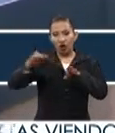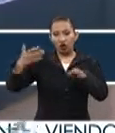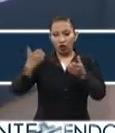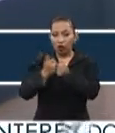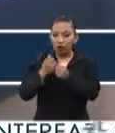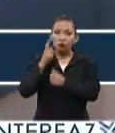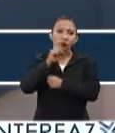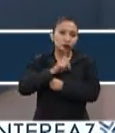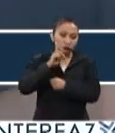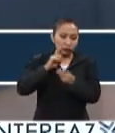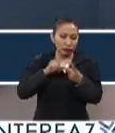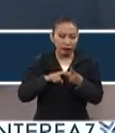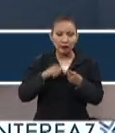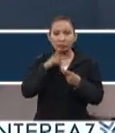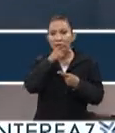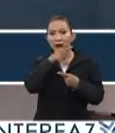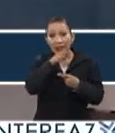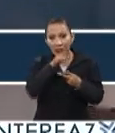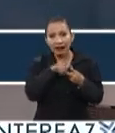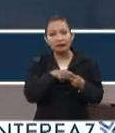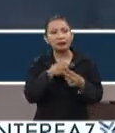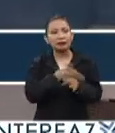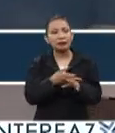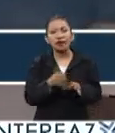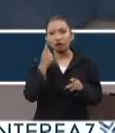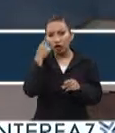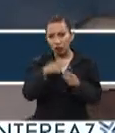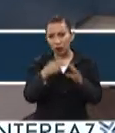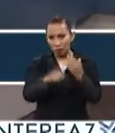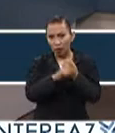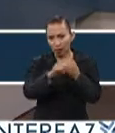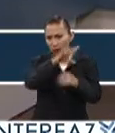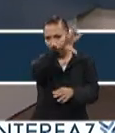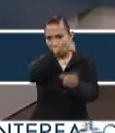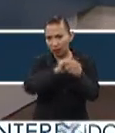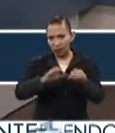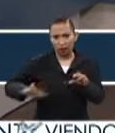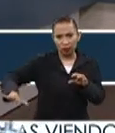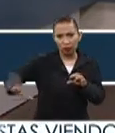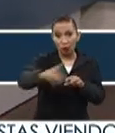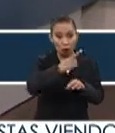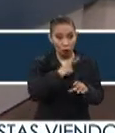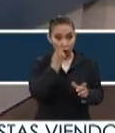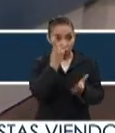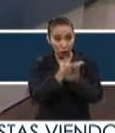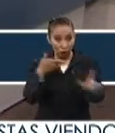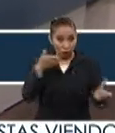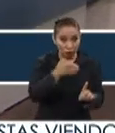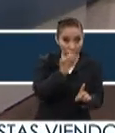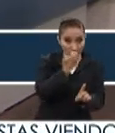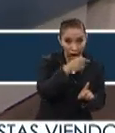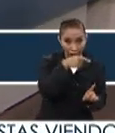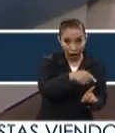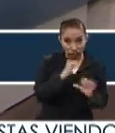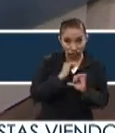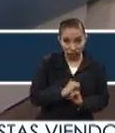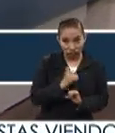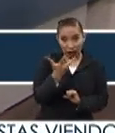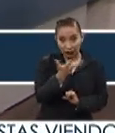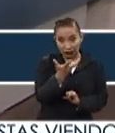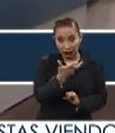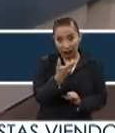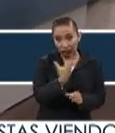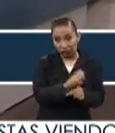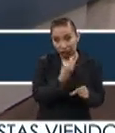con mujeres, con madres, padres, las familias. Creo que es un problema integral, no solo tiene que ser la escuela la única encargada de